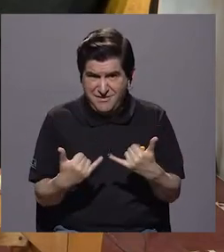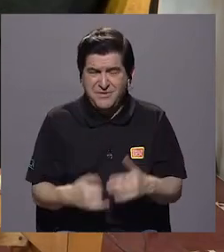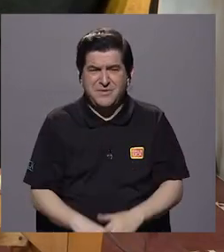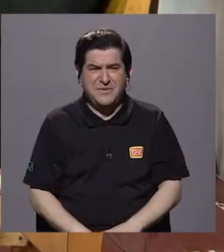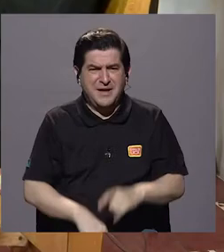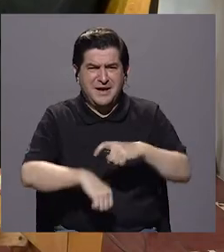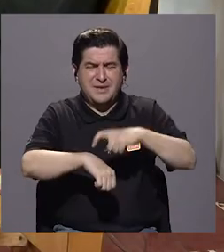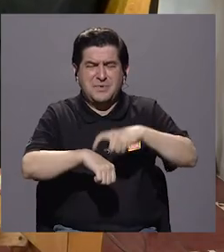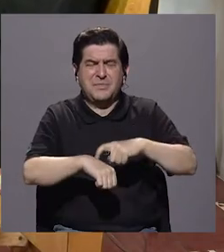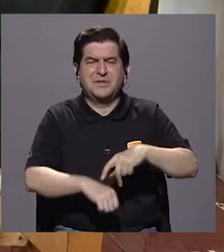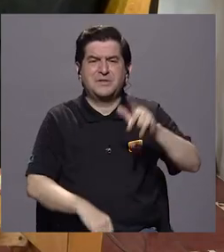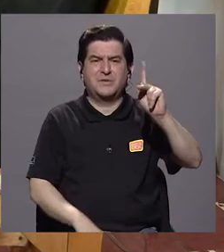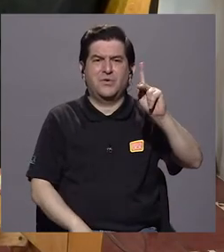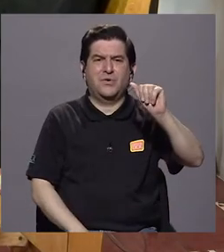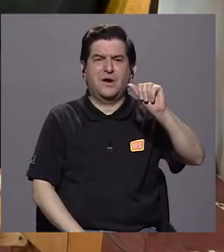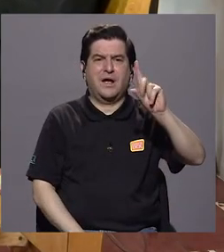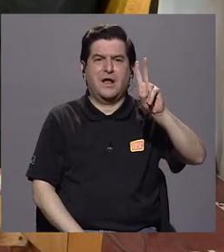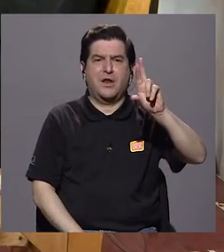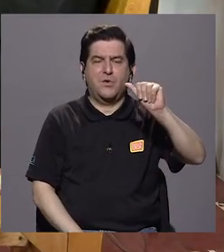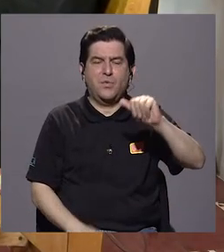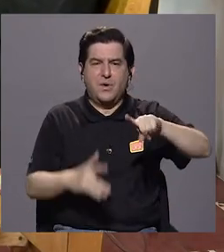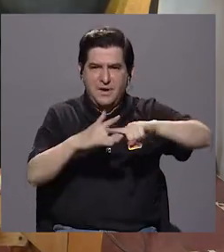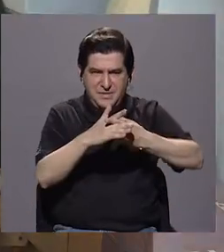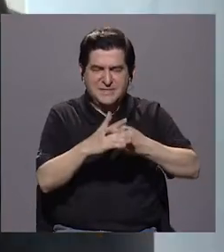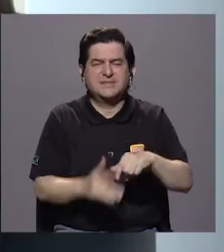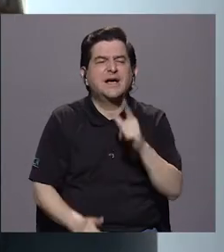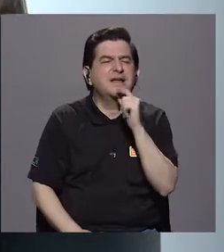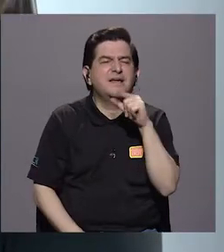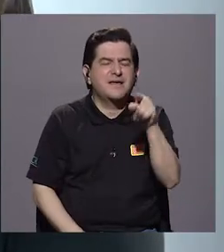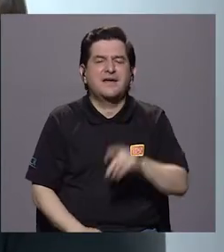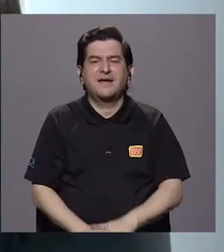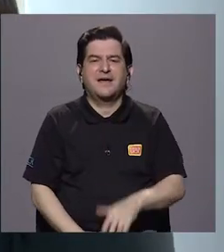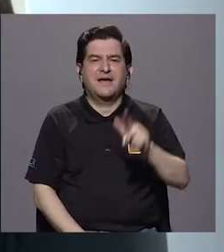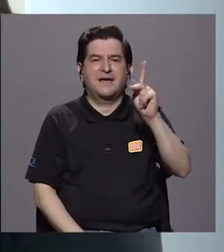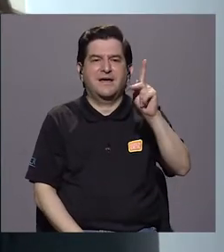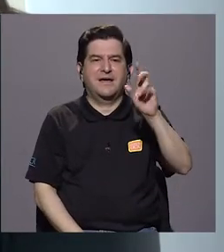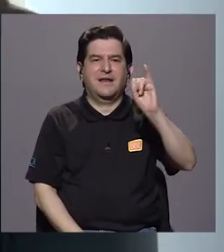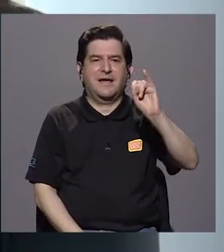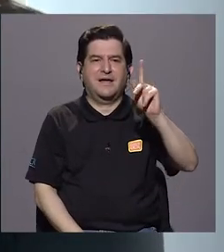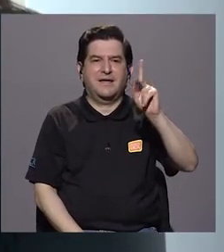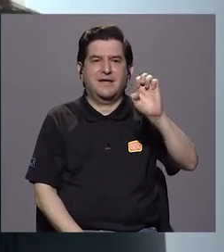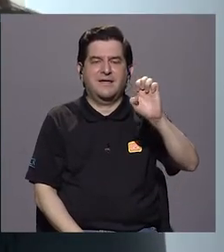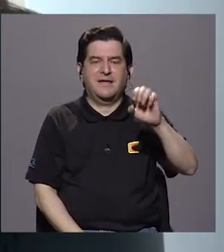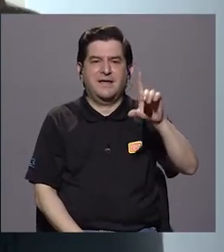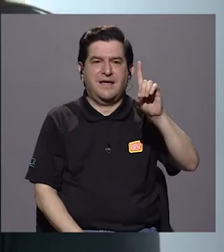Kaluda estaba empezando, quien estaba de moda era Kike Heredia. Eran llenazos por todo lado.